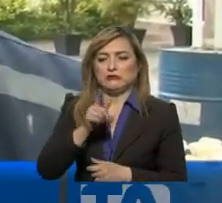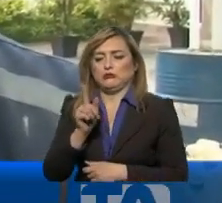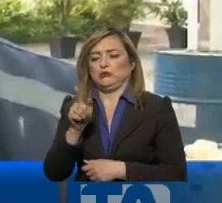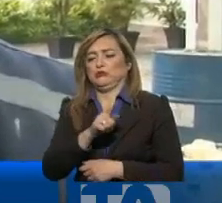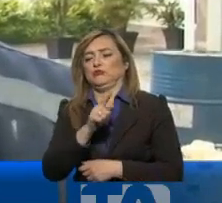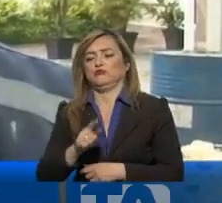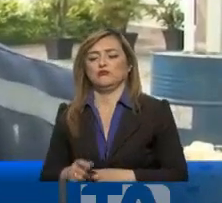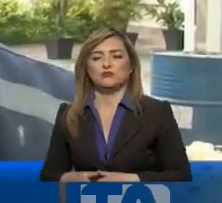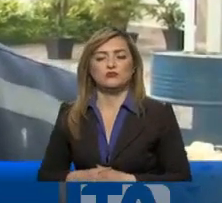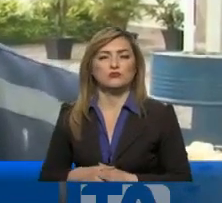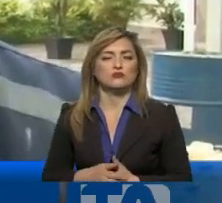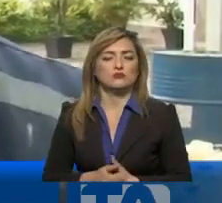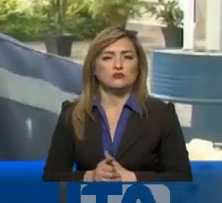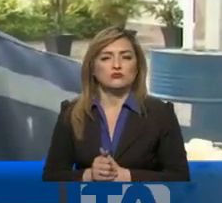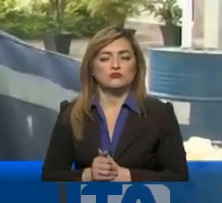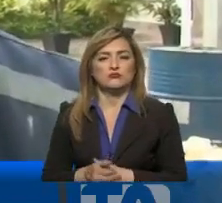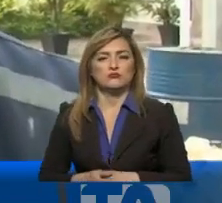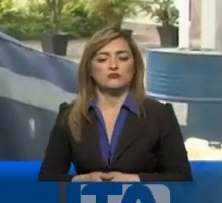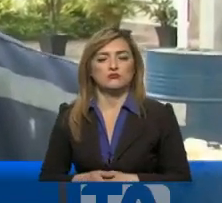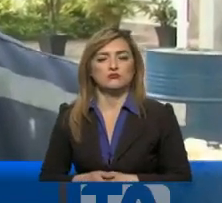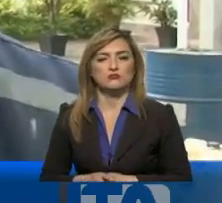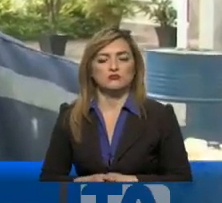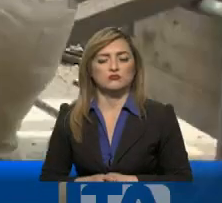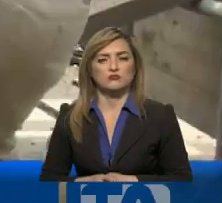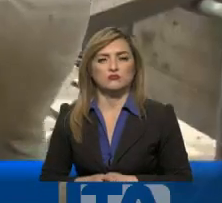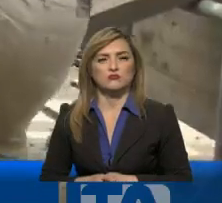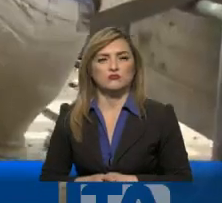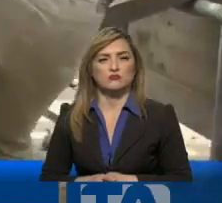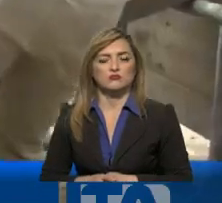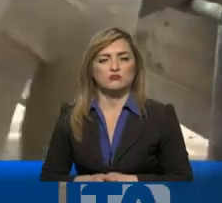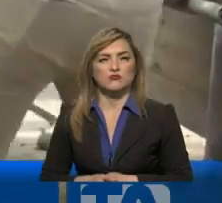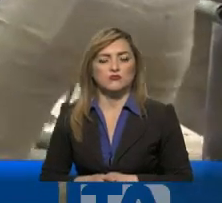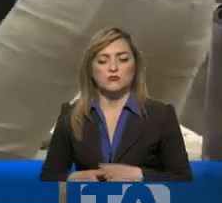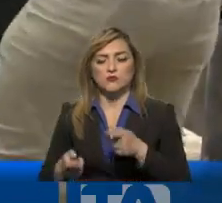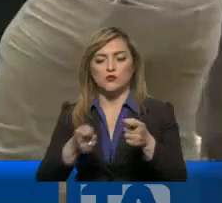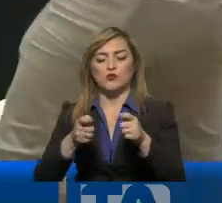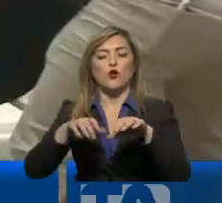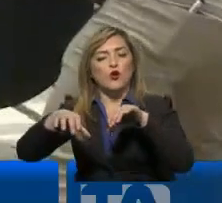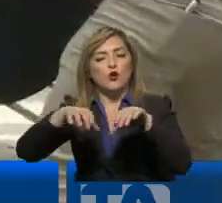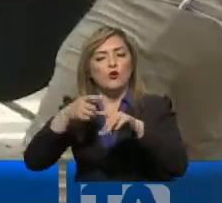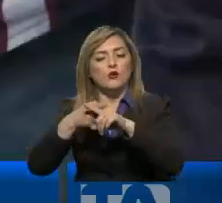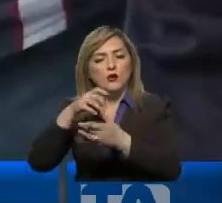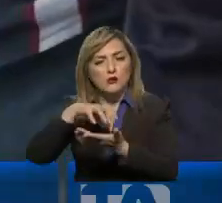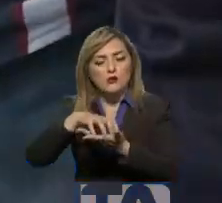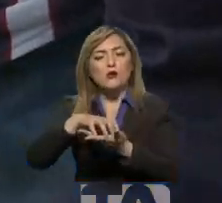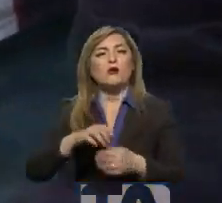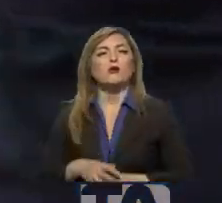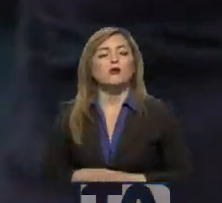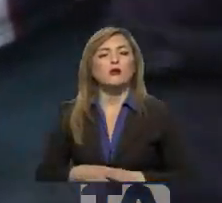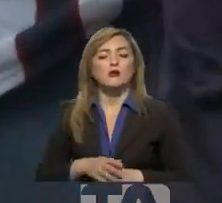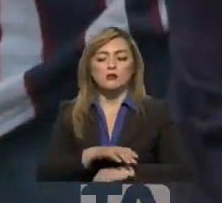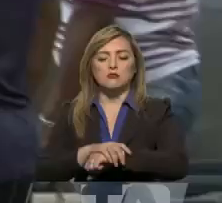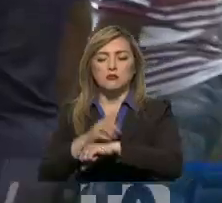trago sin registro sanitario que está atentando contra la salud del pueblo. Este operativo fue coordinado en diferentes provincias, dejando